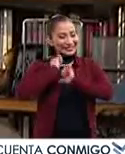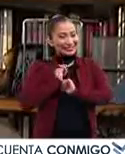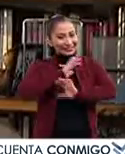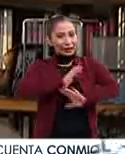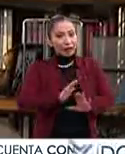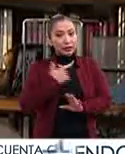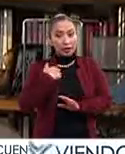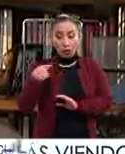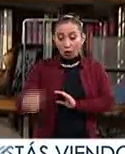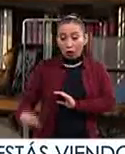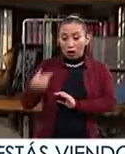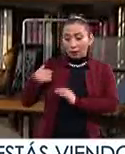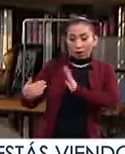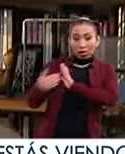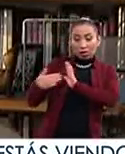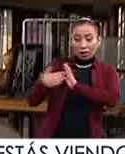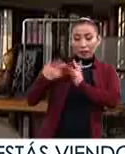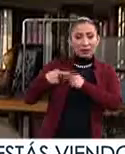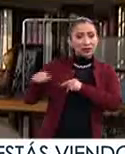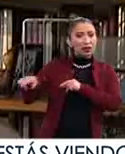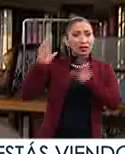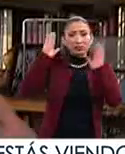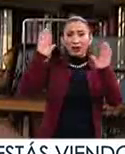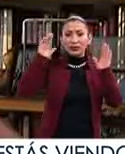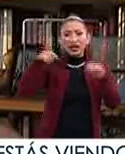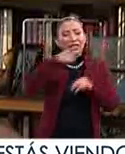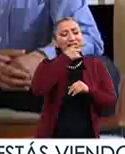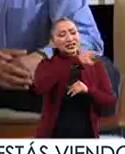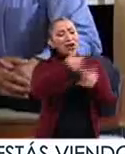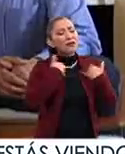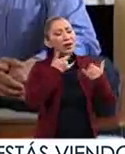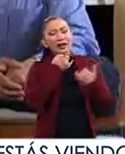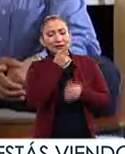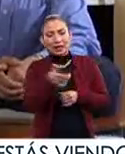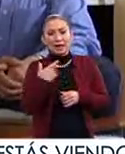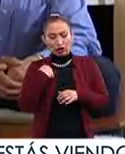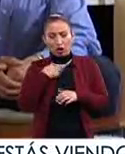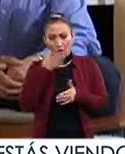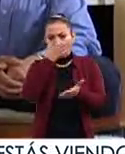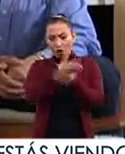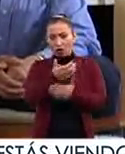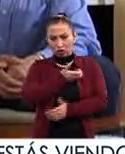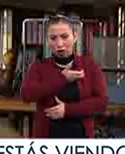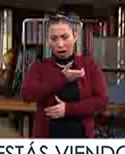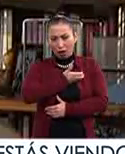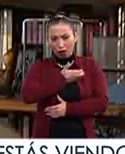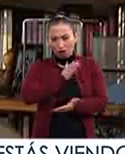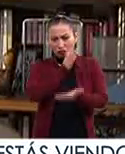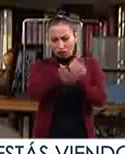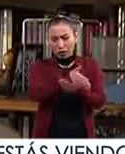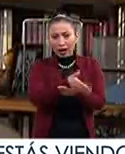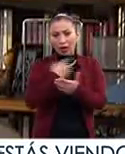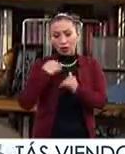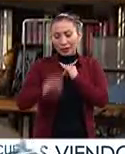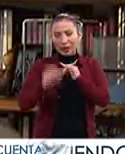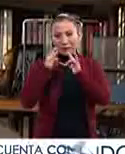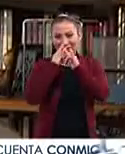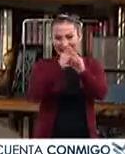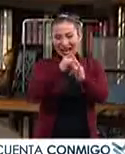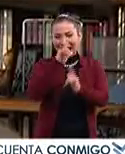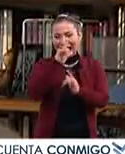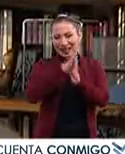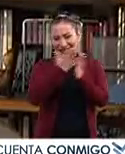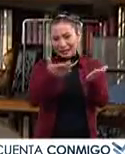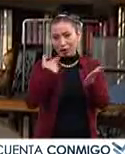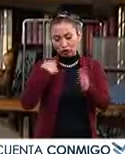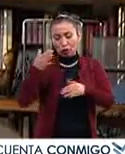hay una presión desde abajo social maravillosa. ¿Qué te dicen los chavos Mira, en las redes? me eché en el Zócalo, la última feria del libro,